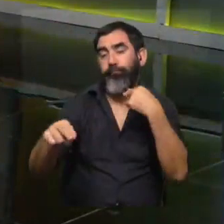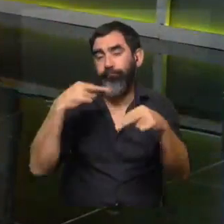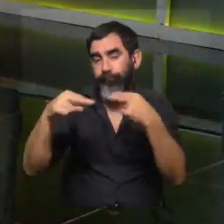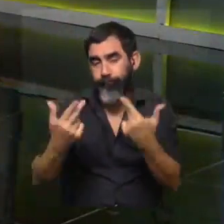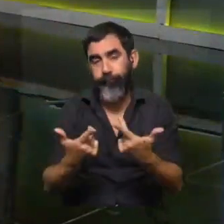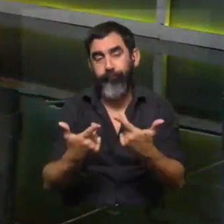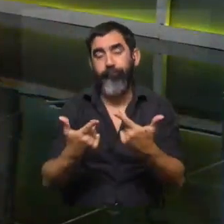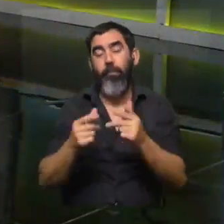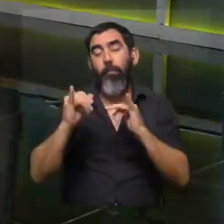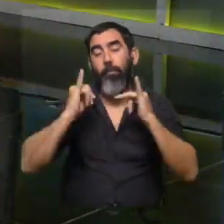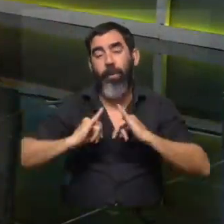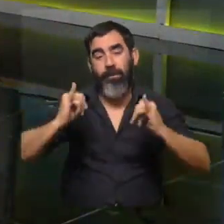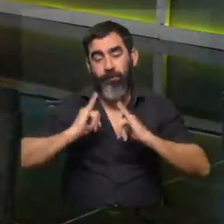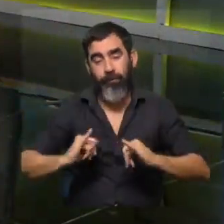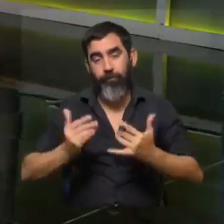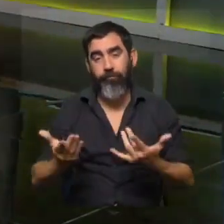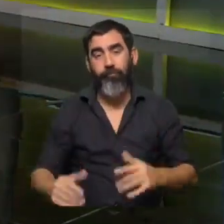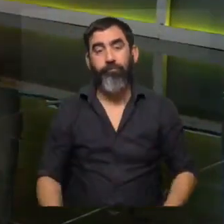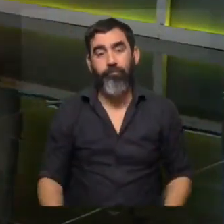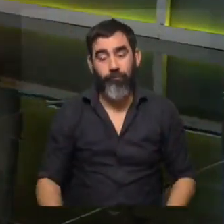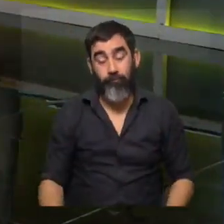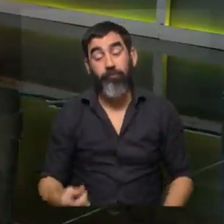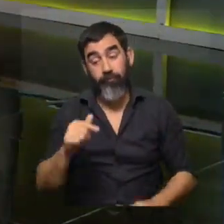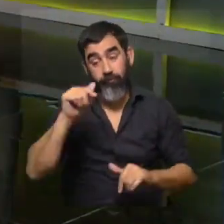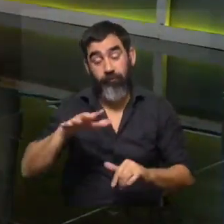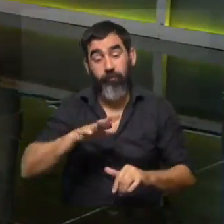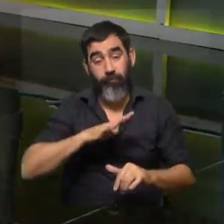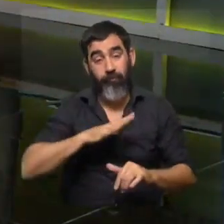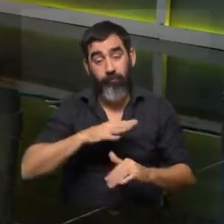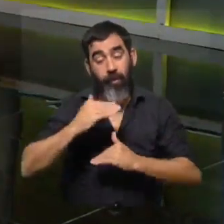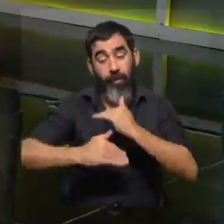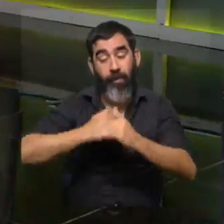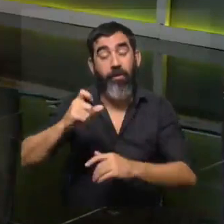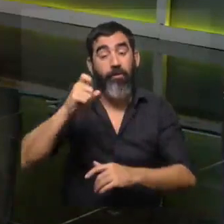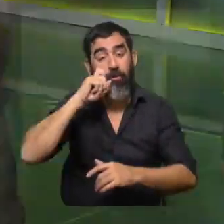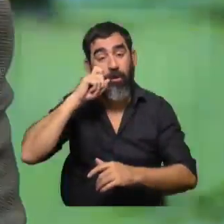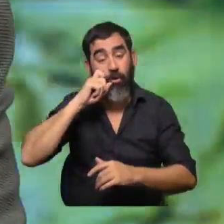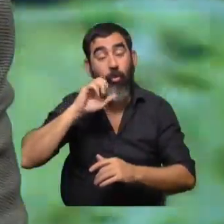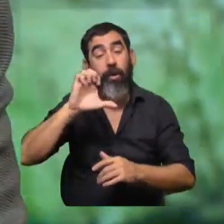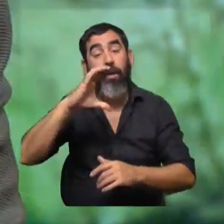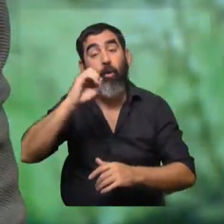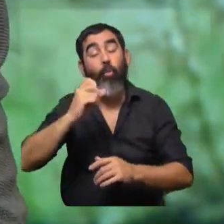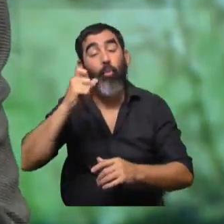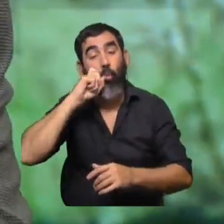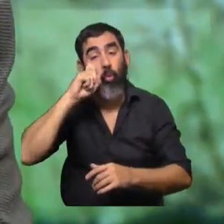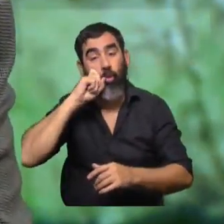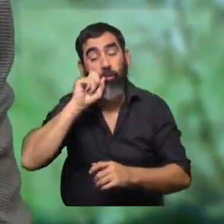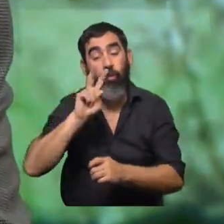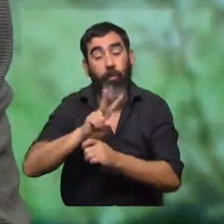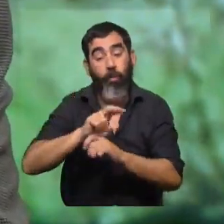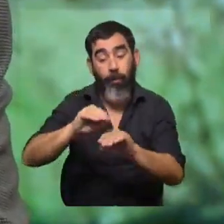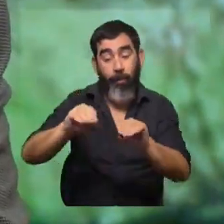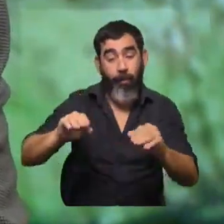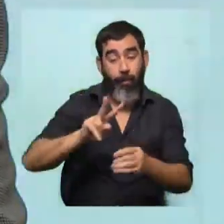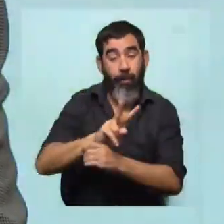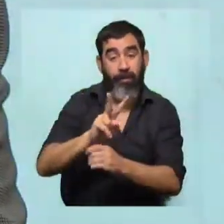gastronomía, paseos, y bueno, todo eso ha generado todo un desarrollo turístico, ecoturístico, que preservan el área,